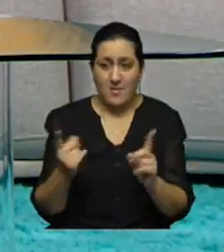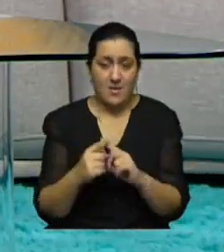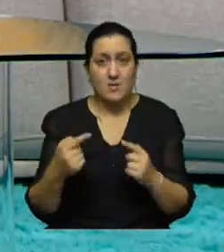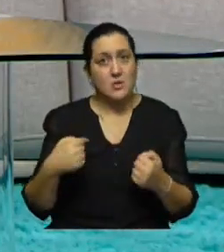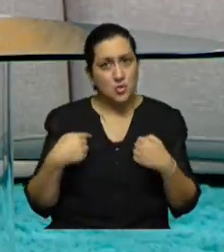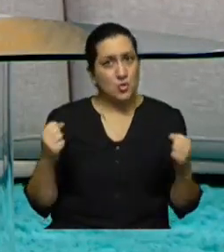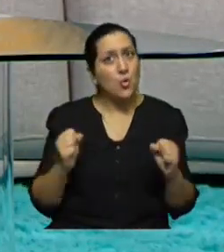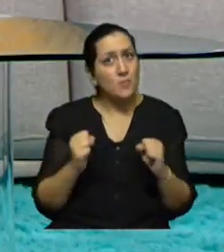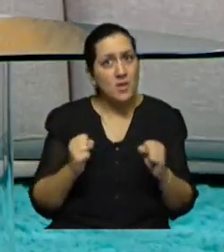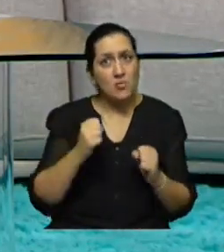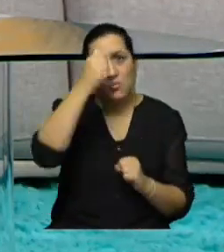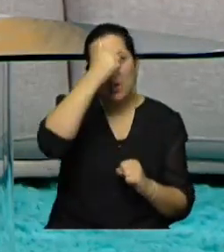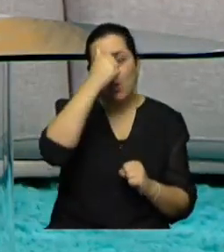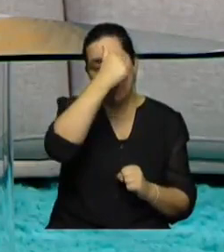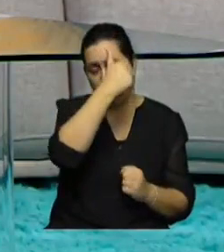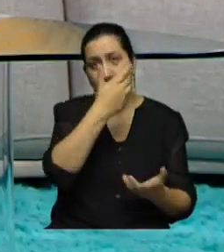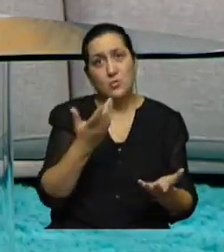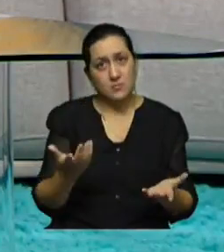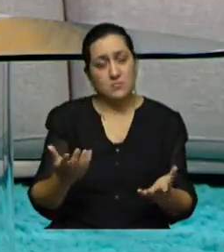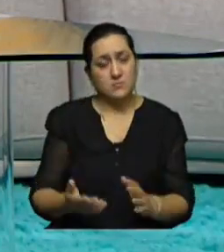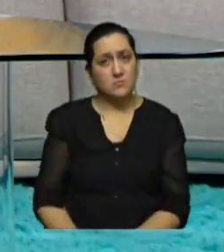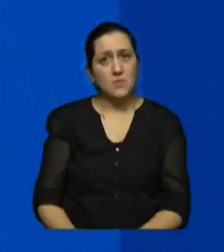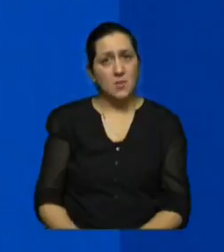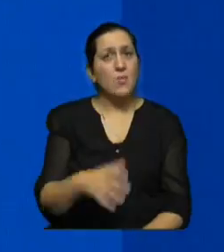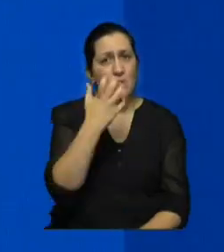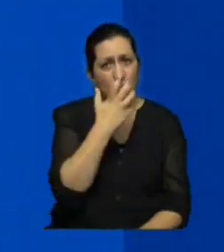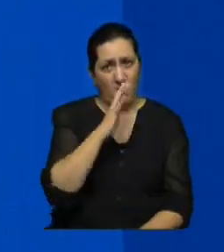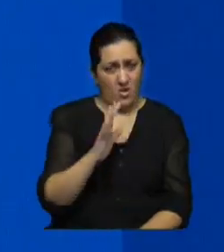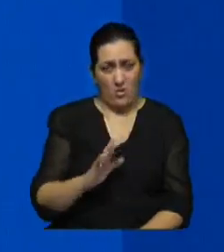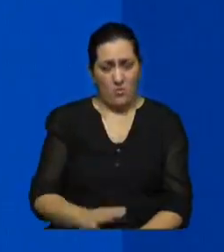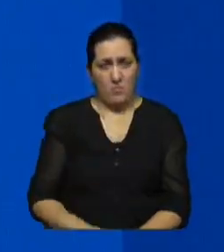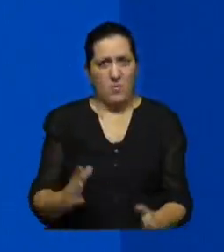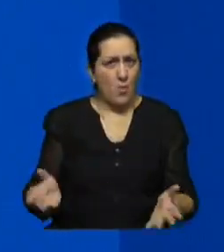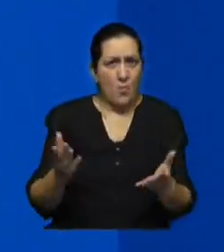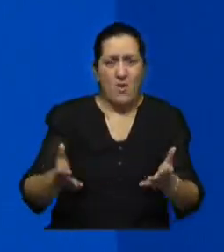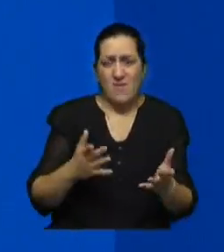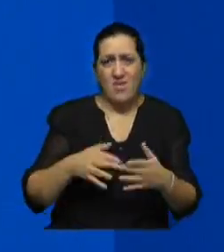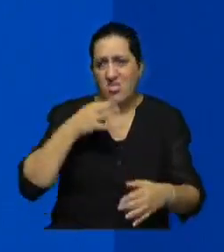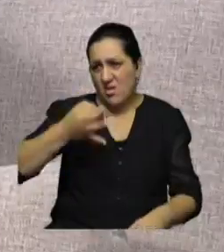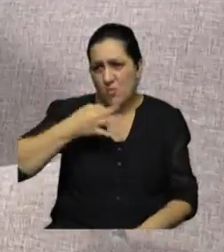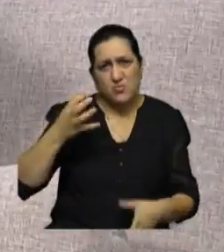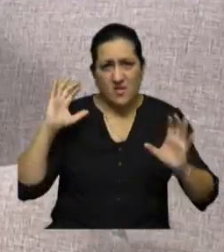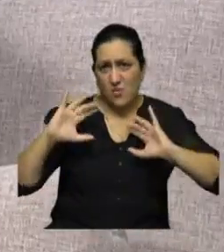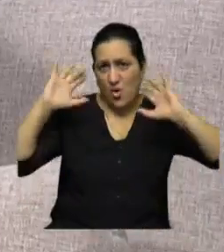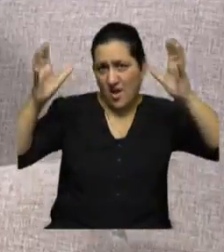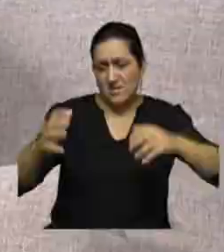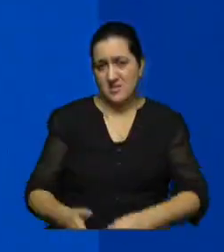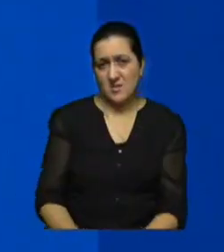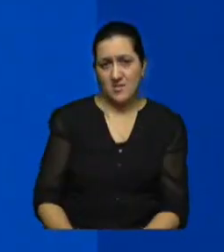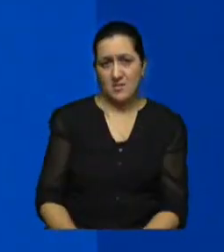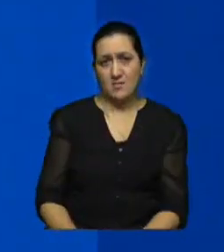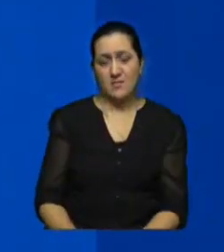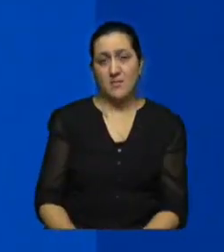porque estamos transmitiendo un montón de mensajes, sí, que están bravos. Exacto, promueve discursos de violencia. Ganaron